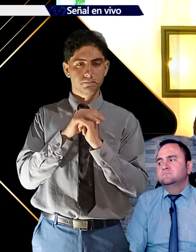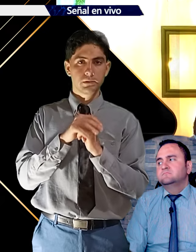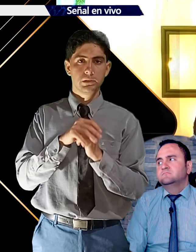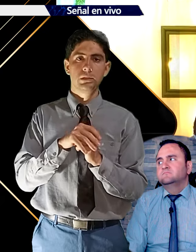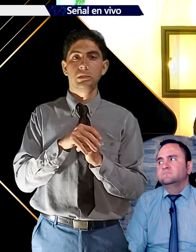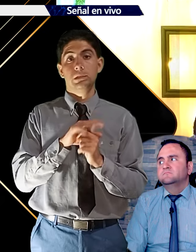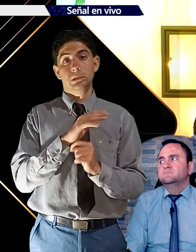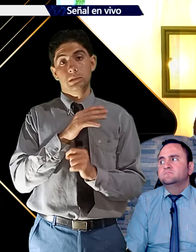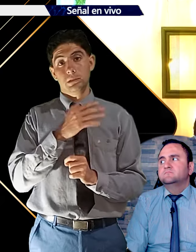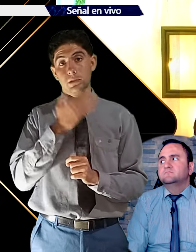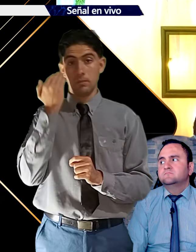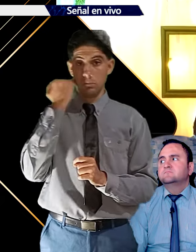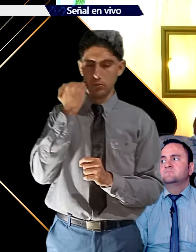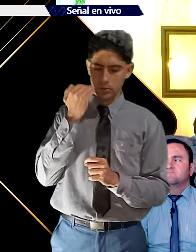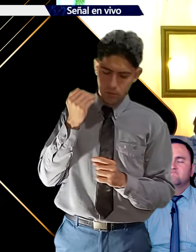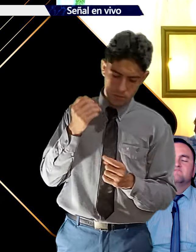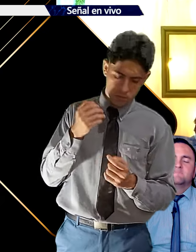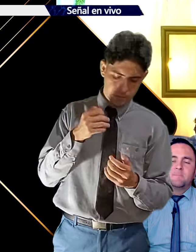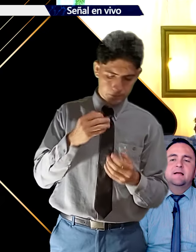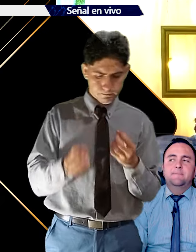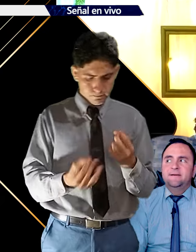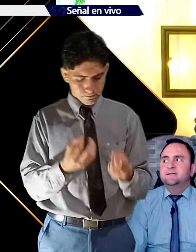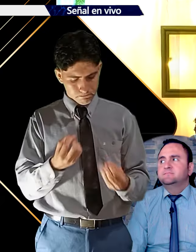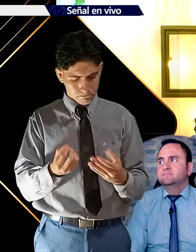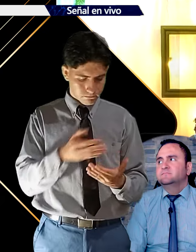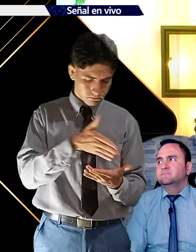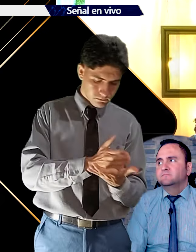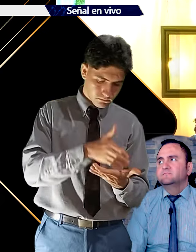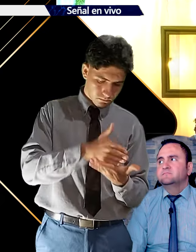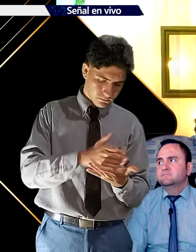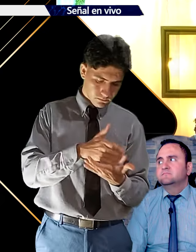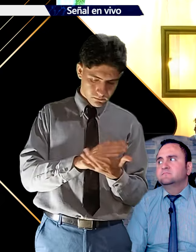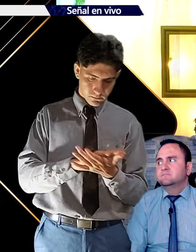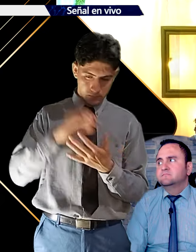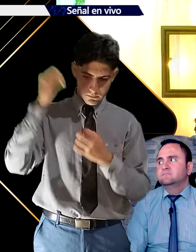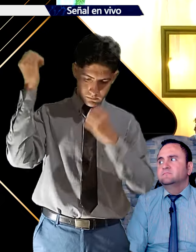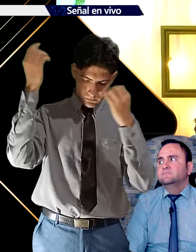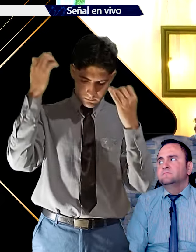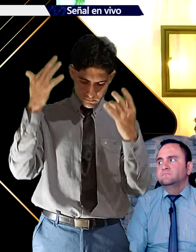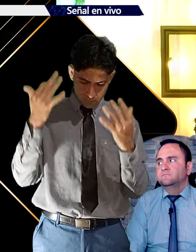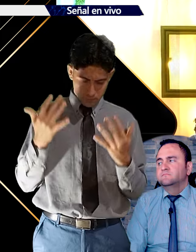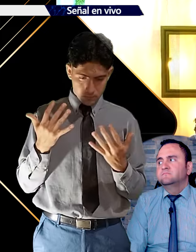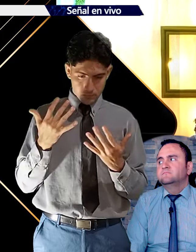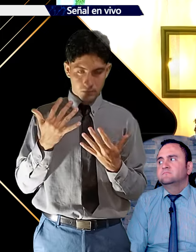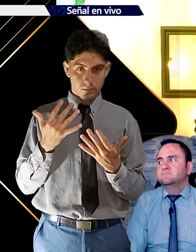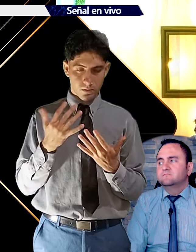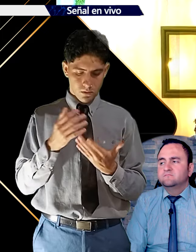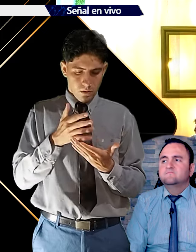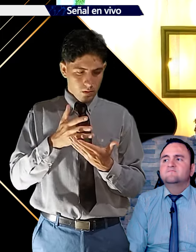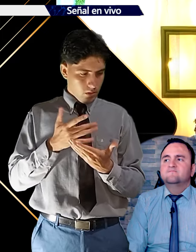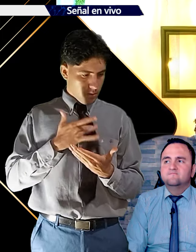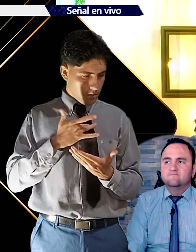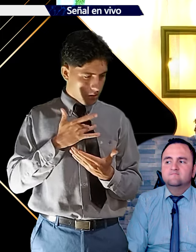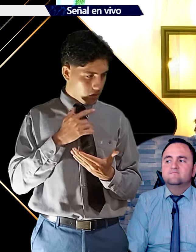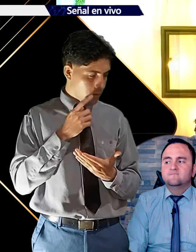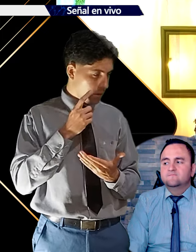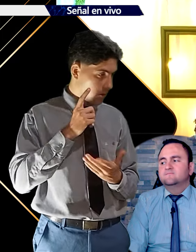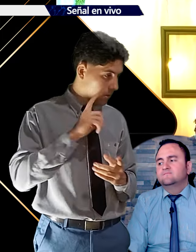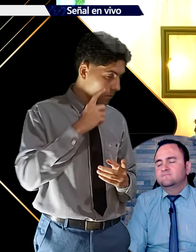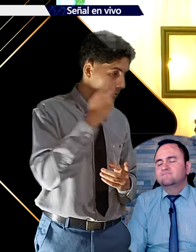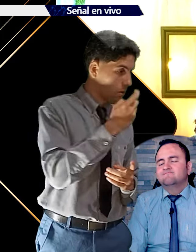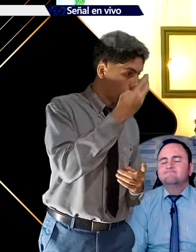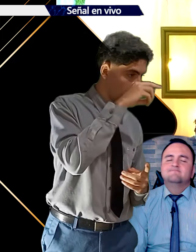mes y medio, y estaba la hermana en la cocina, escuche, pelando las papas. El muchacho estaba en el cuarto, cuando en ese momento el Espíritu Santo: